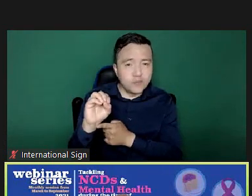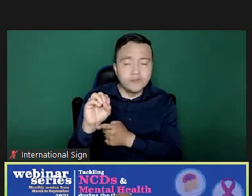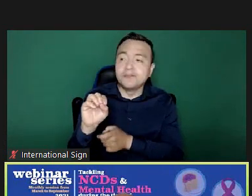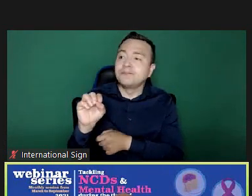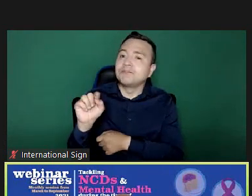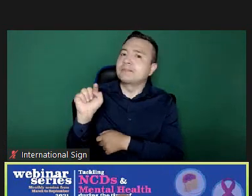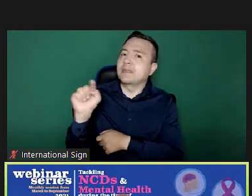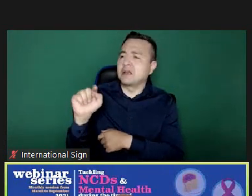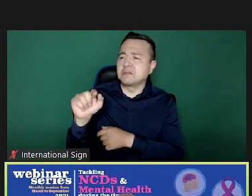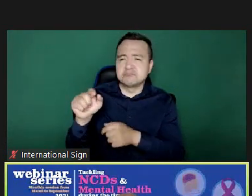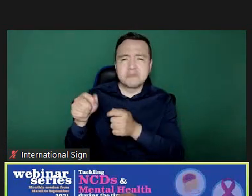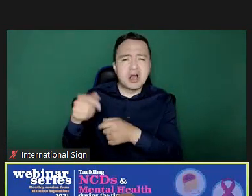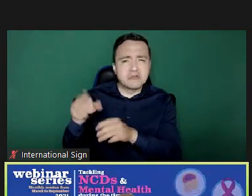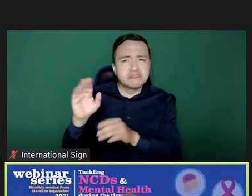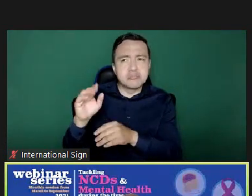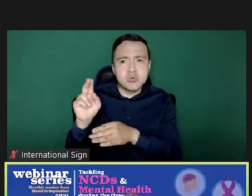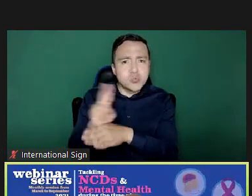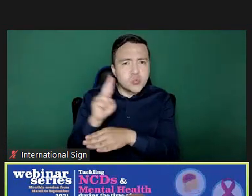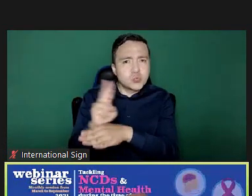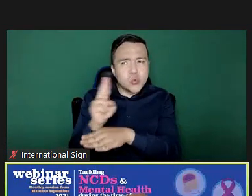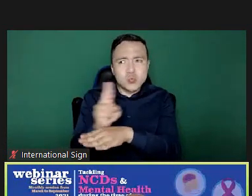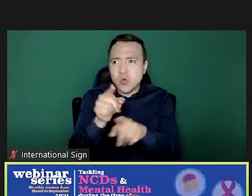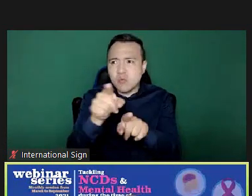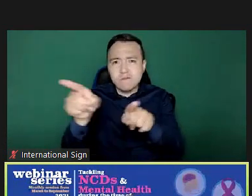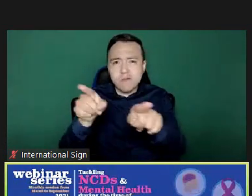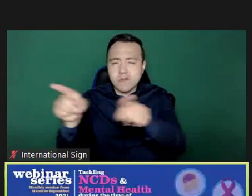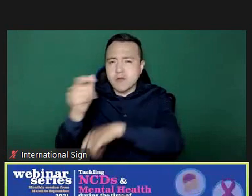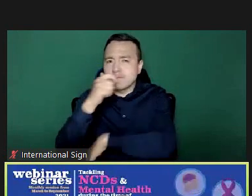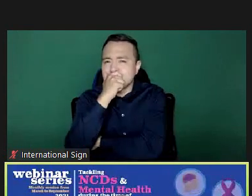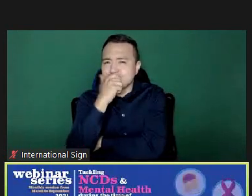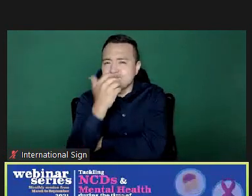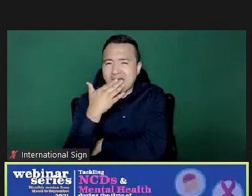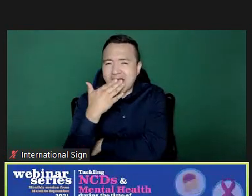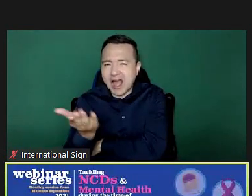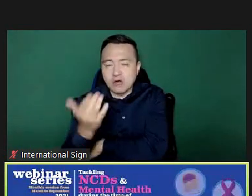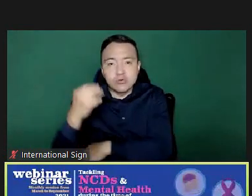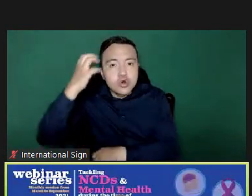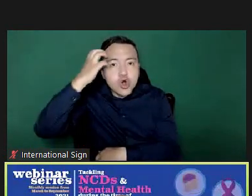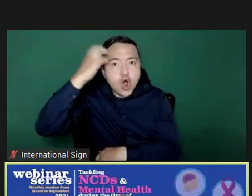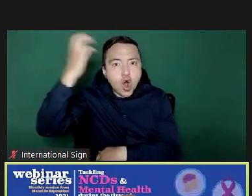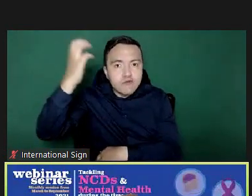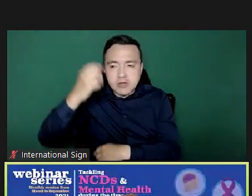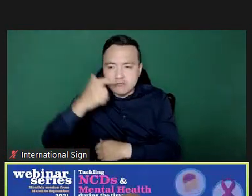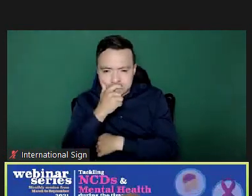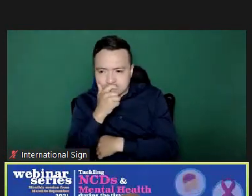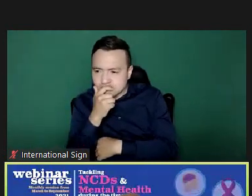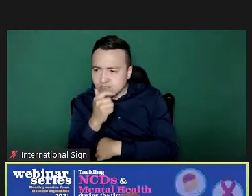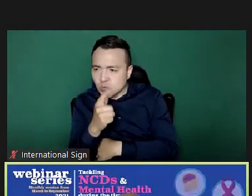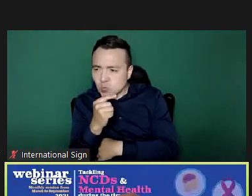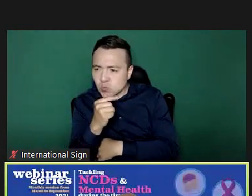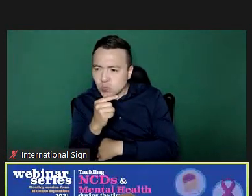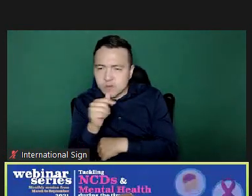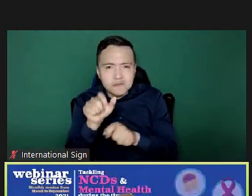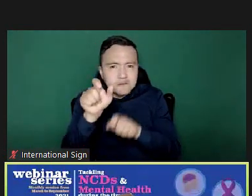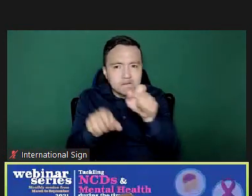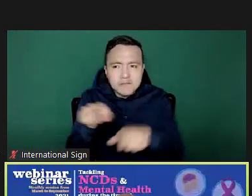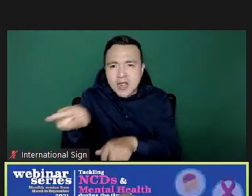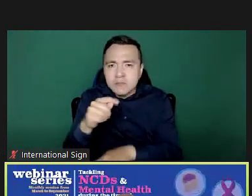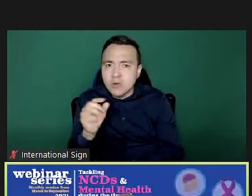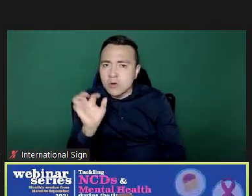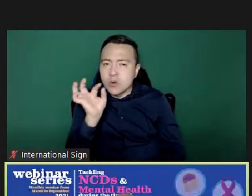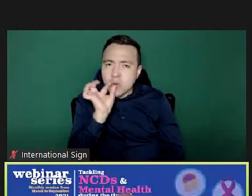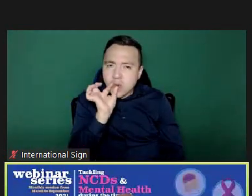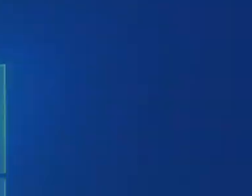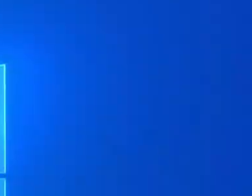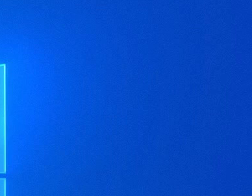financiamiento del gobierno, hay que ver cómo consumen más el tabaco, pero eso también tiene que